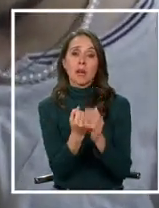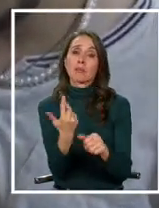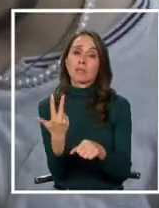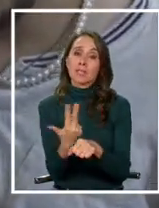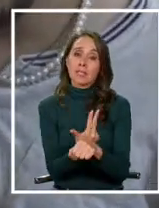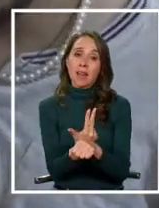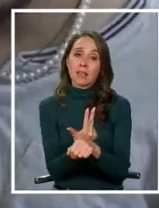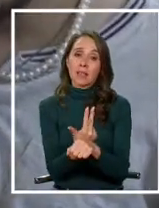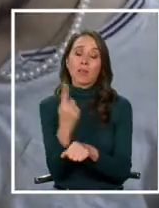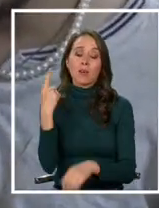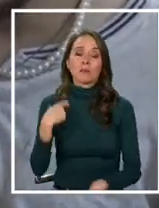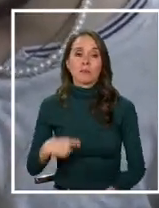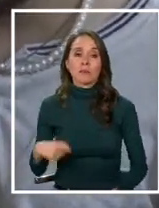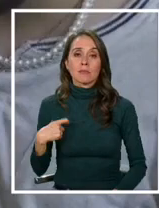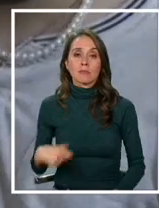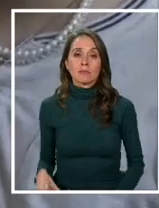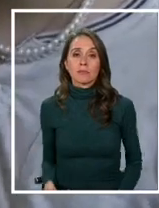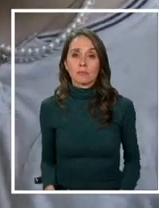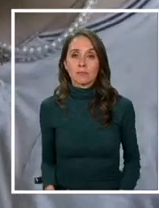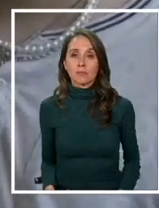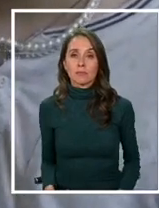tragedia en Estados